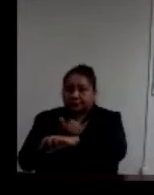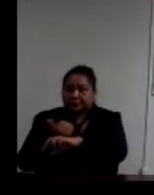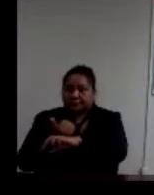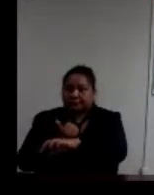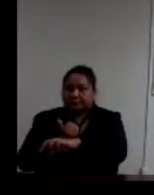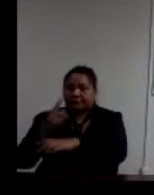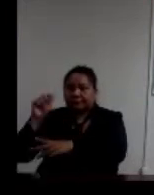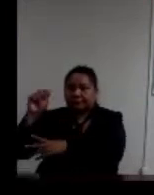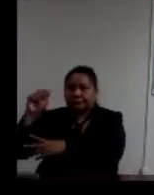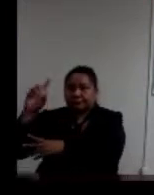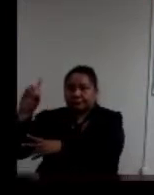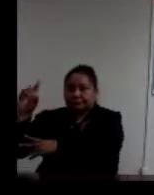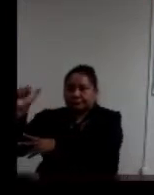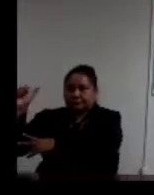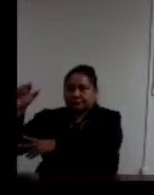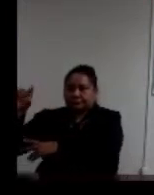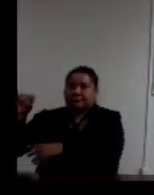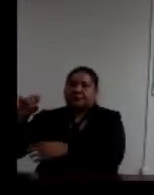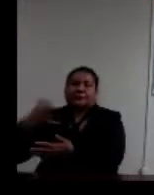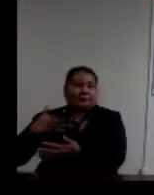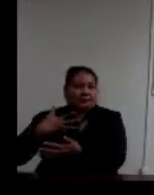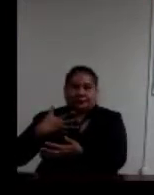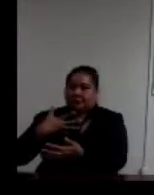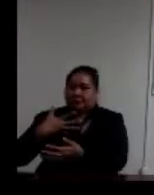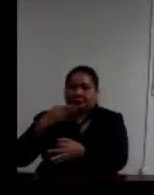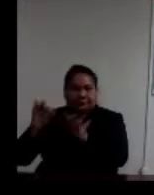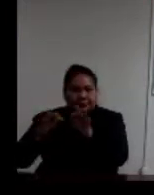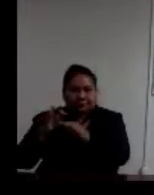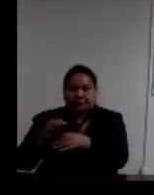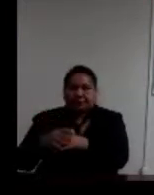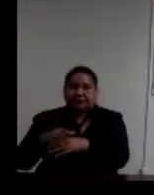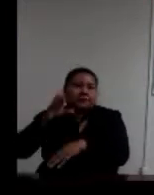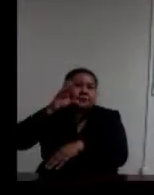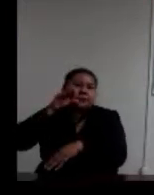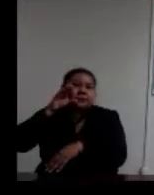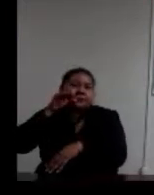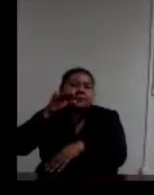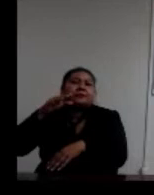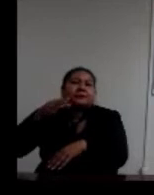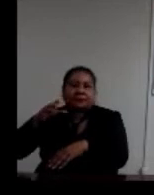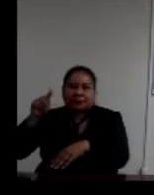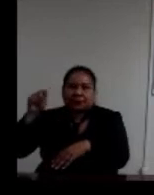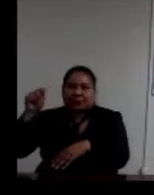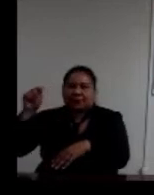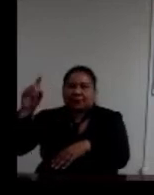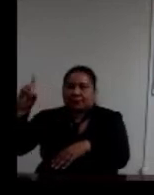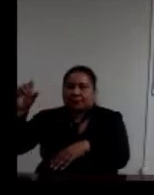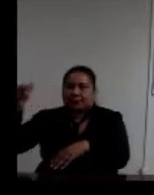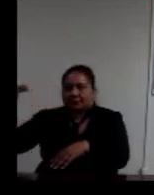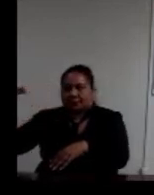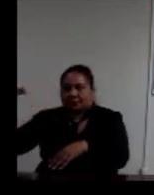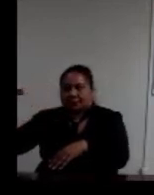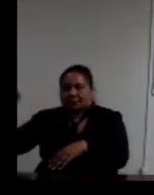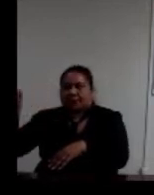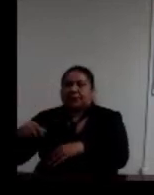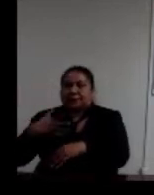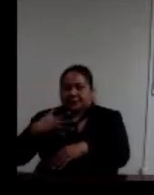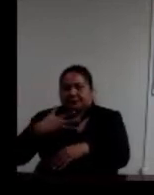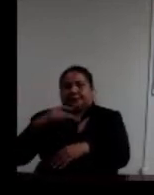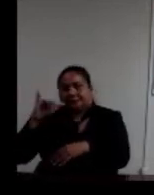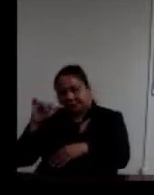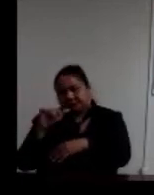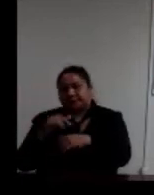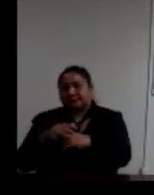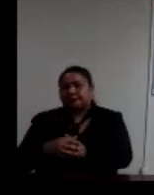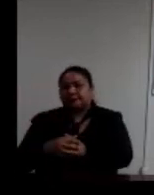con TDA sin tratamiento, y los de color naranja serían los TDA con tratamiento. ¿Sí?